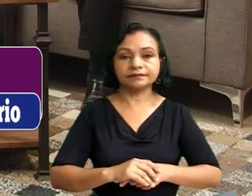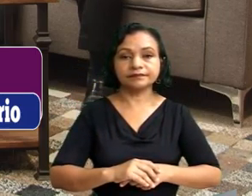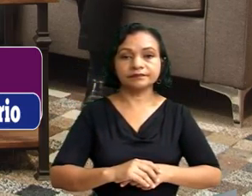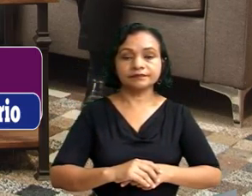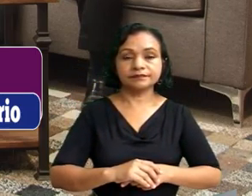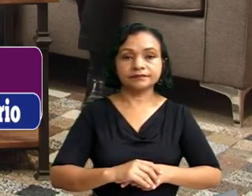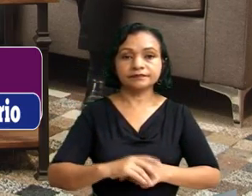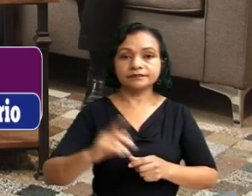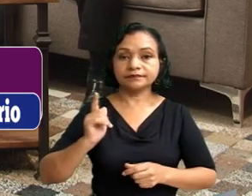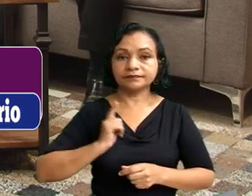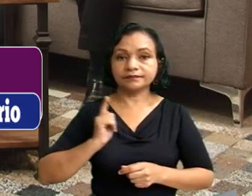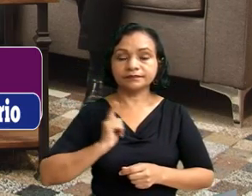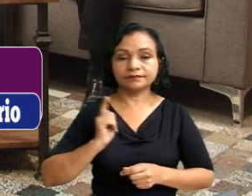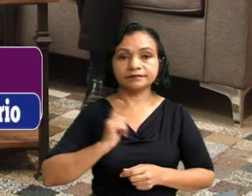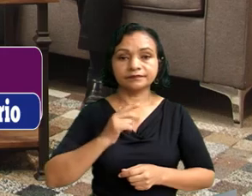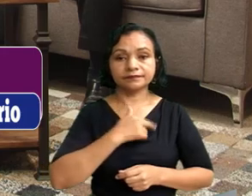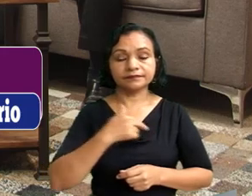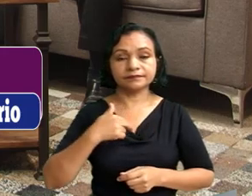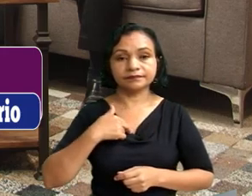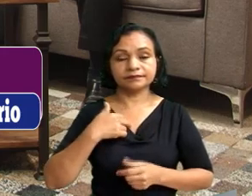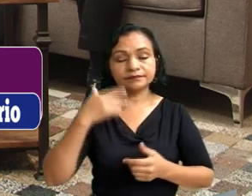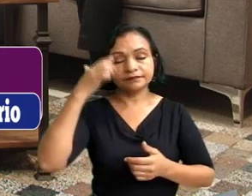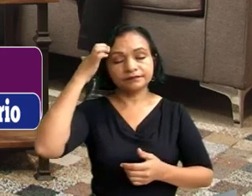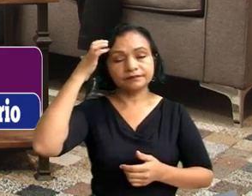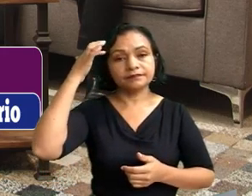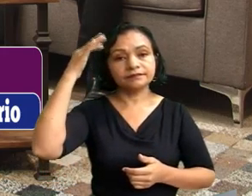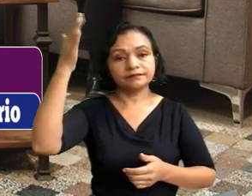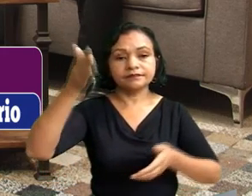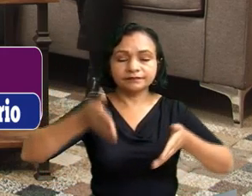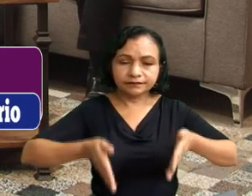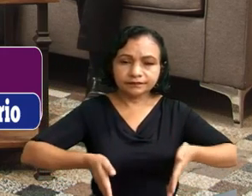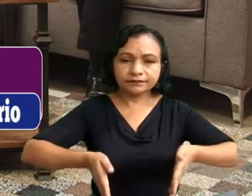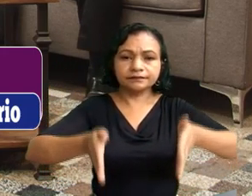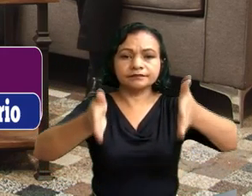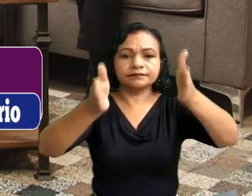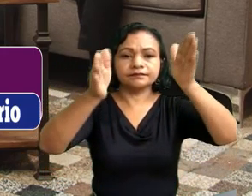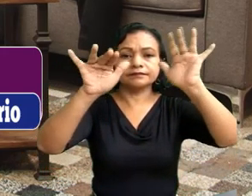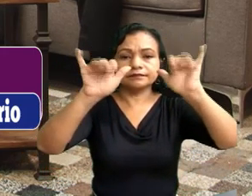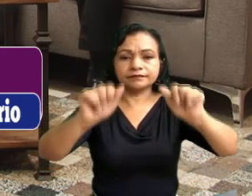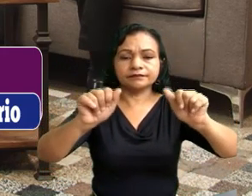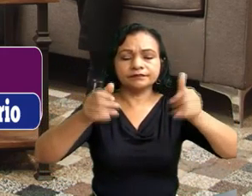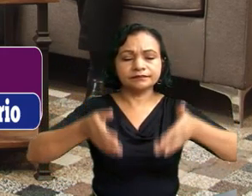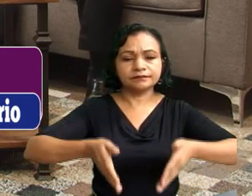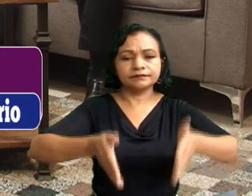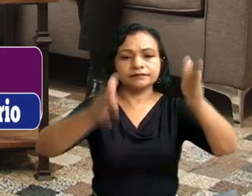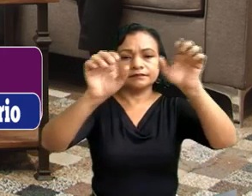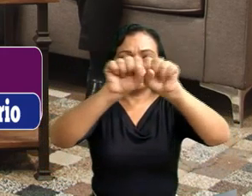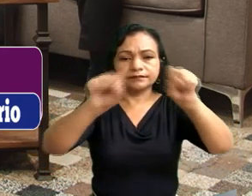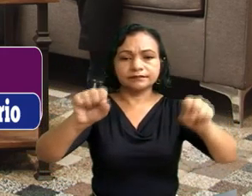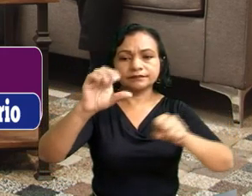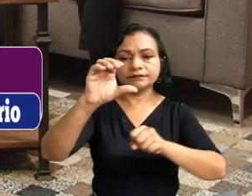tuvimos realizado un sueño una carretera a sacarlo